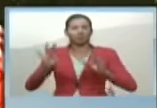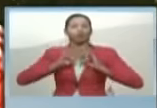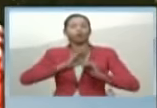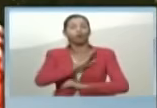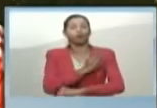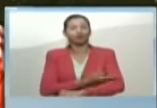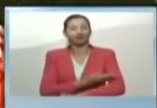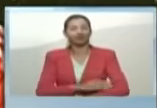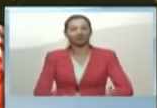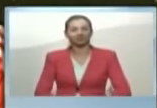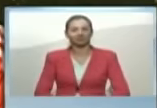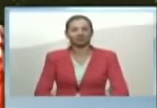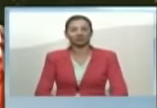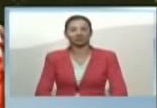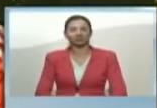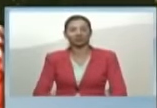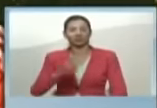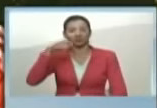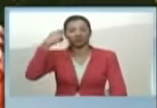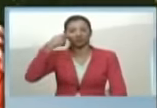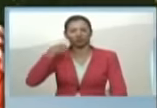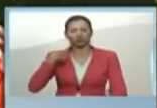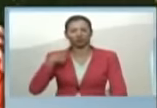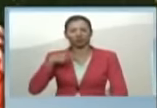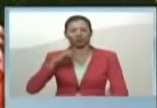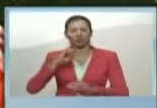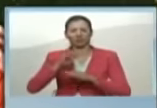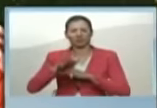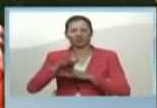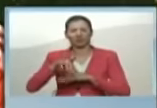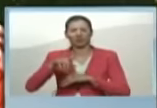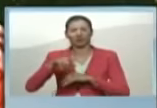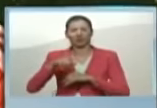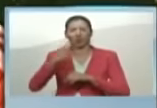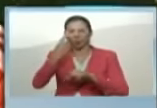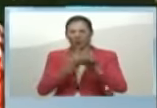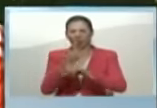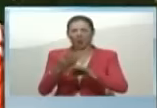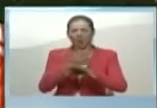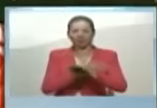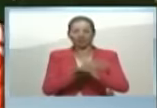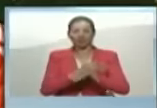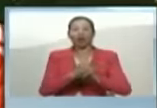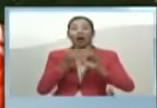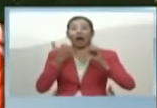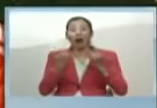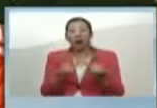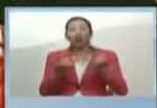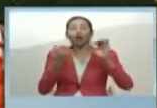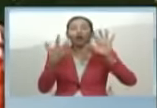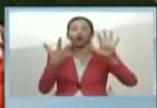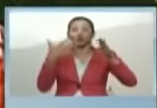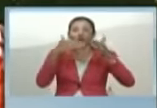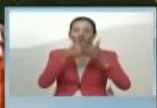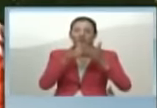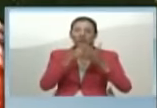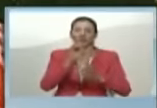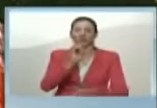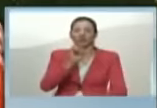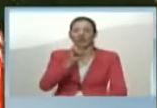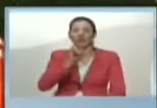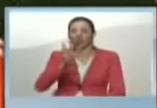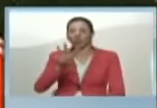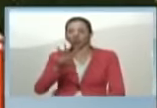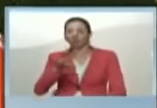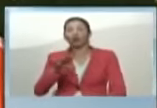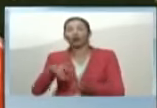Miren, el video que yo lancé hace una hora, Tarek, llegó a 8.024 retweets.